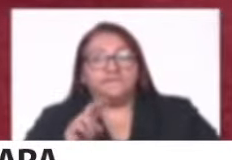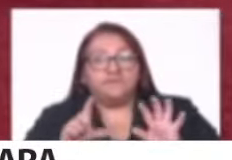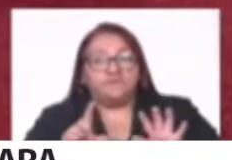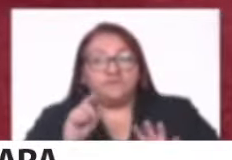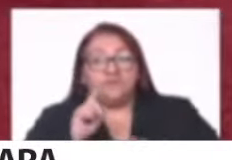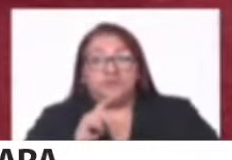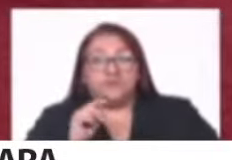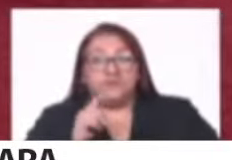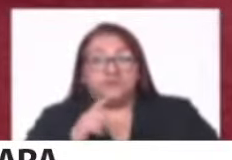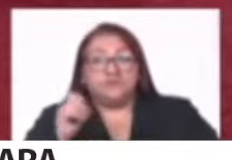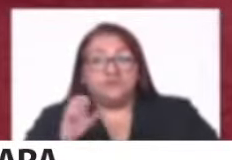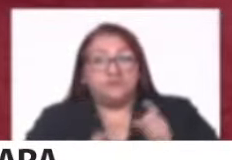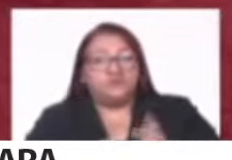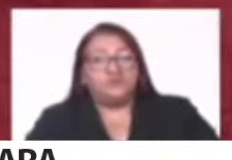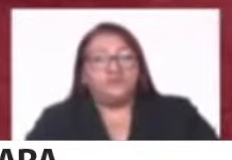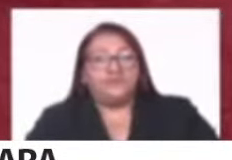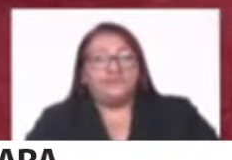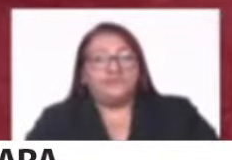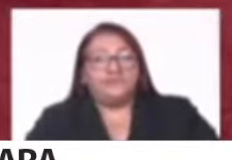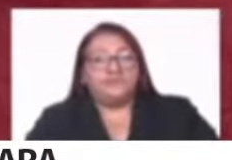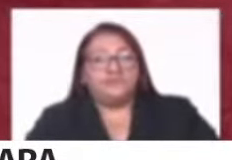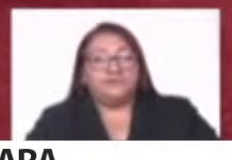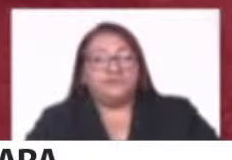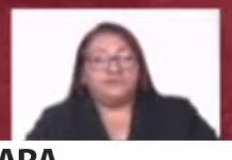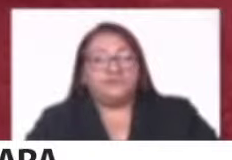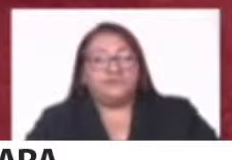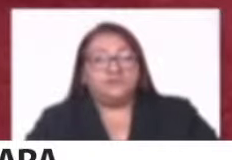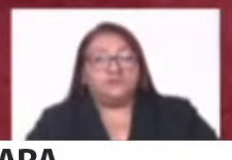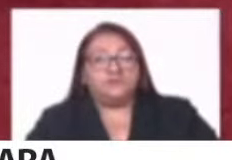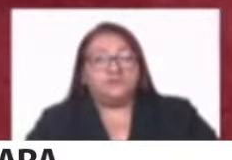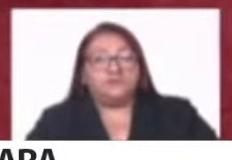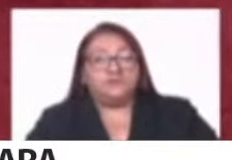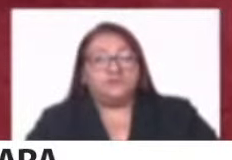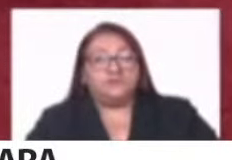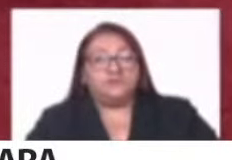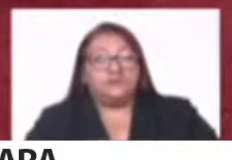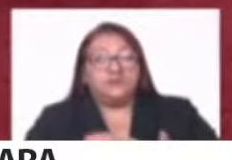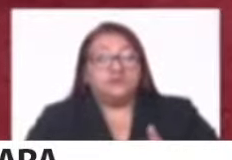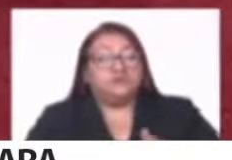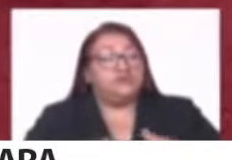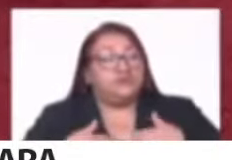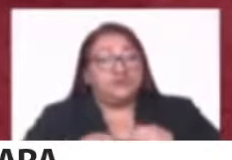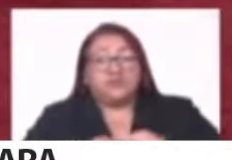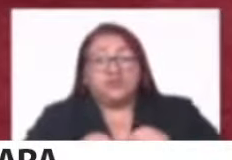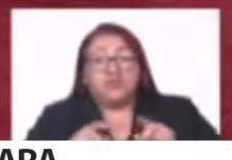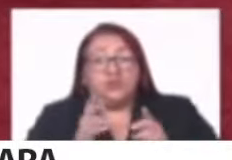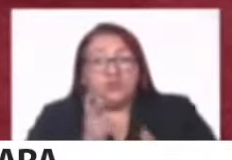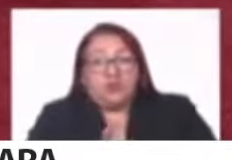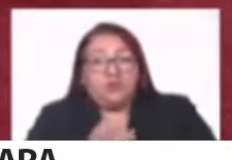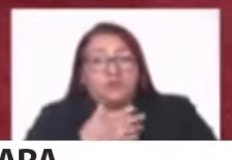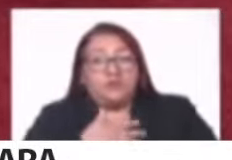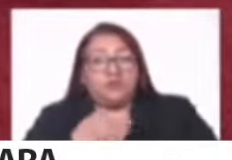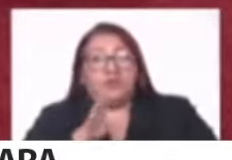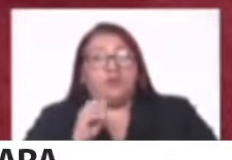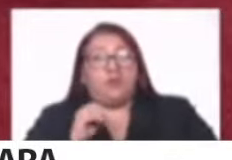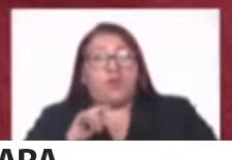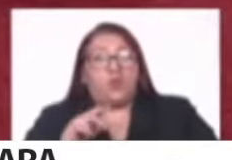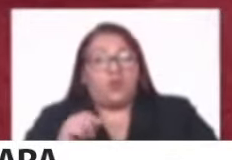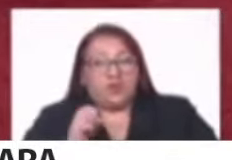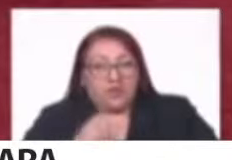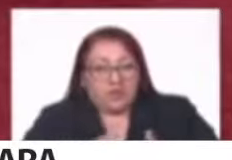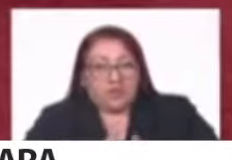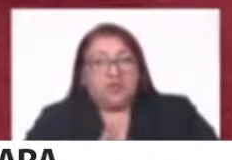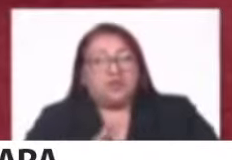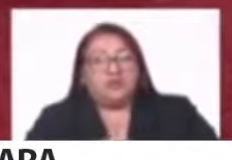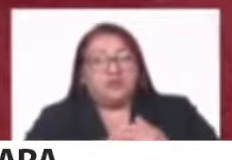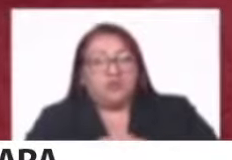cada 100 ciudadanos han sido víctimas de un hecho delictivo. Esto no puede seguir así y la presidenta Boluarte ha marcado el camino